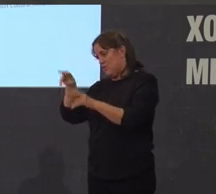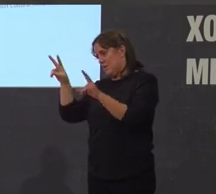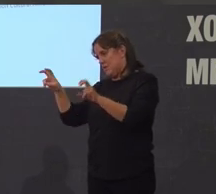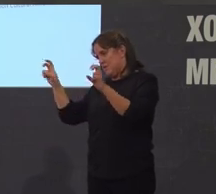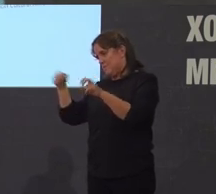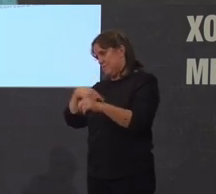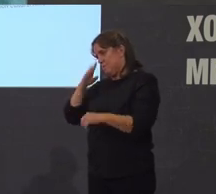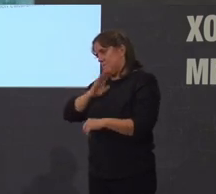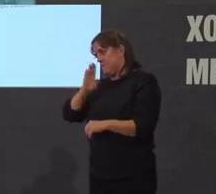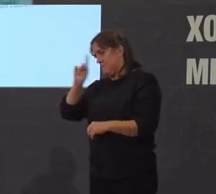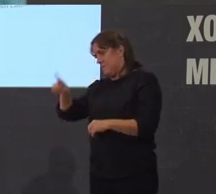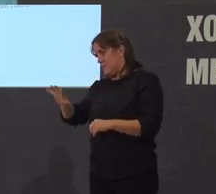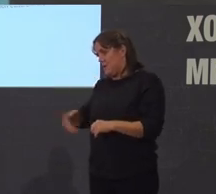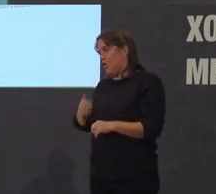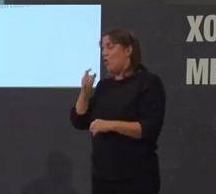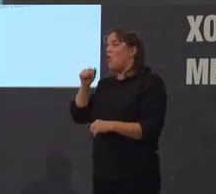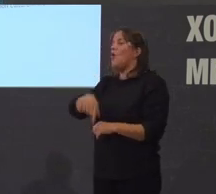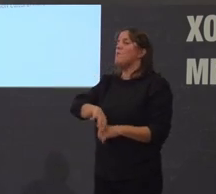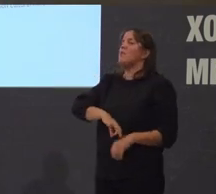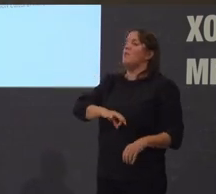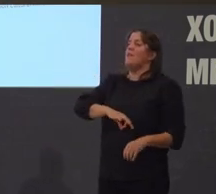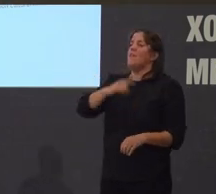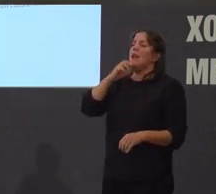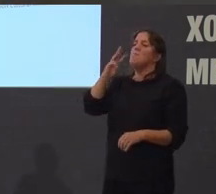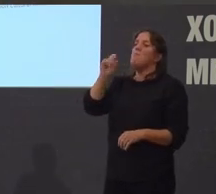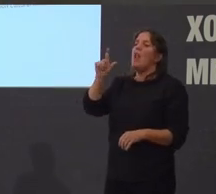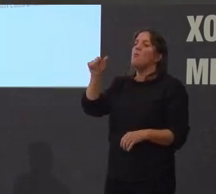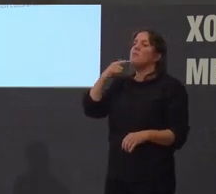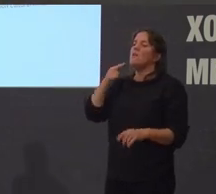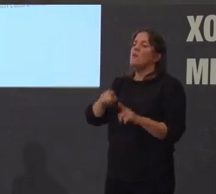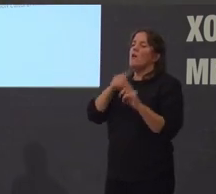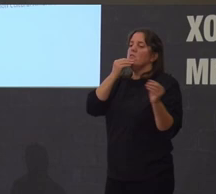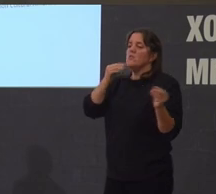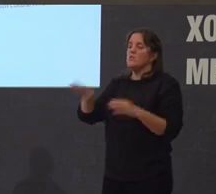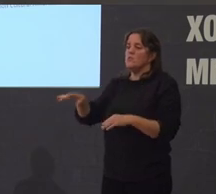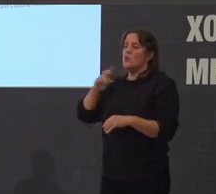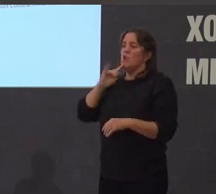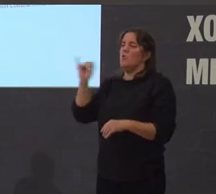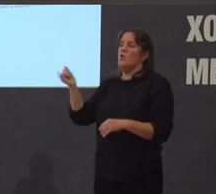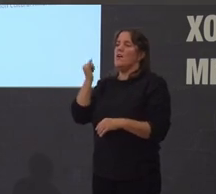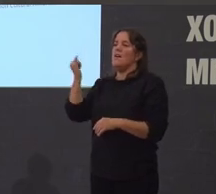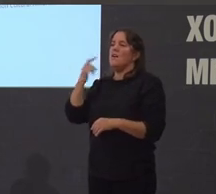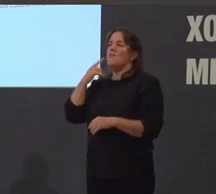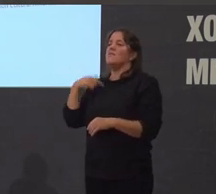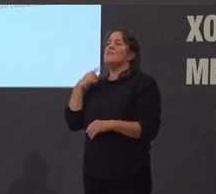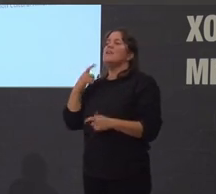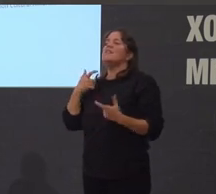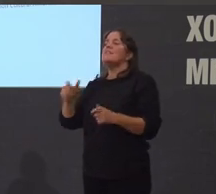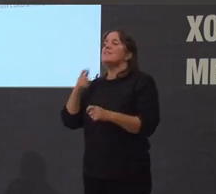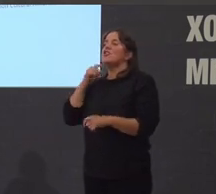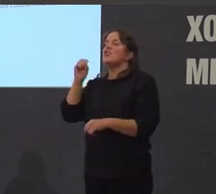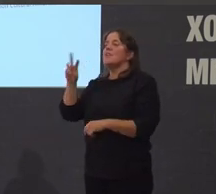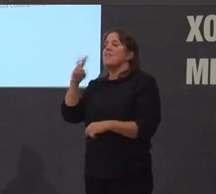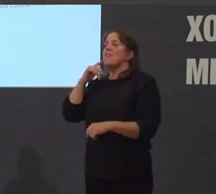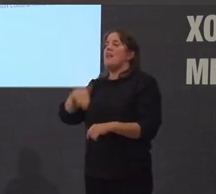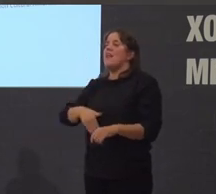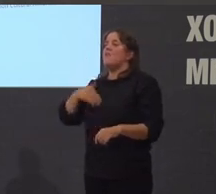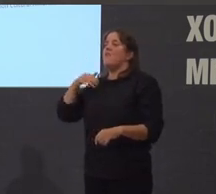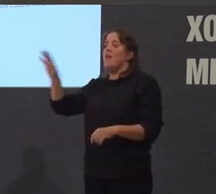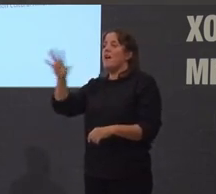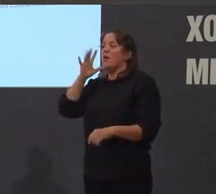de abastos o en pontevedra eduardo rodríguez palomita que lo destituyen como se hace del distrito 13 de balance por